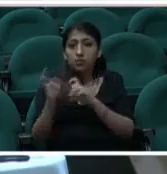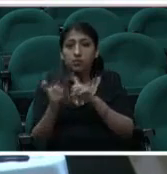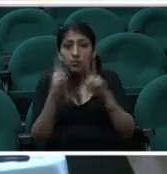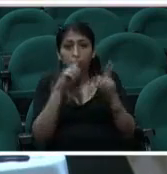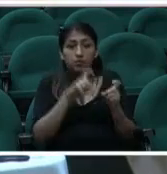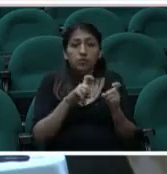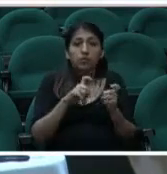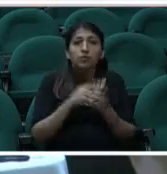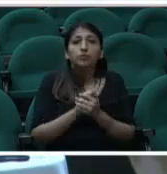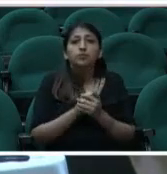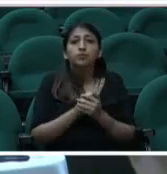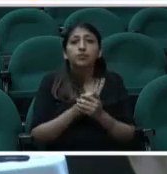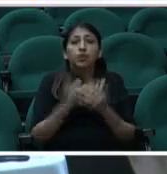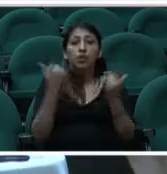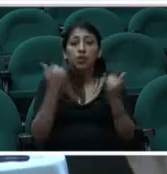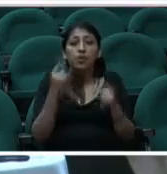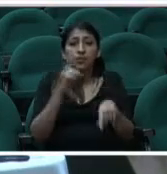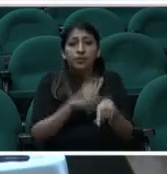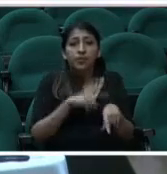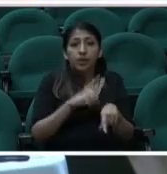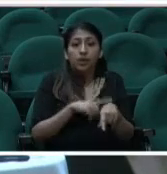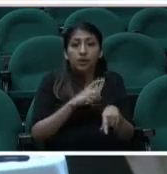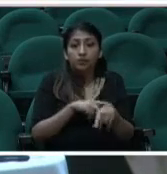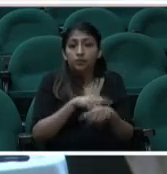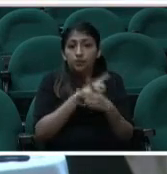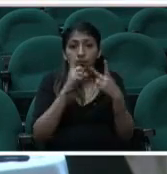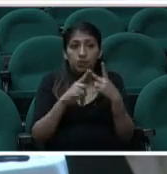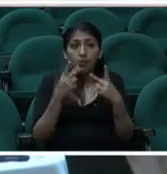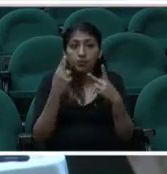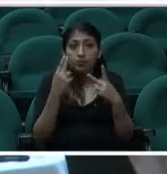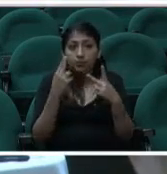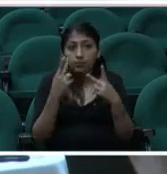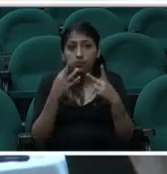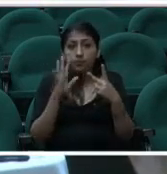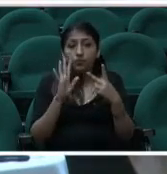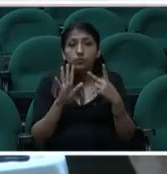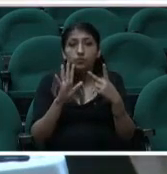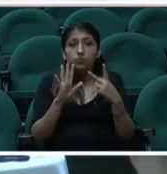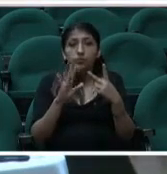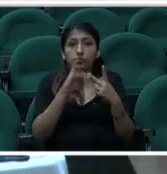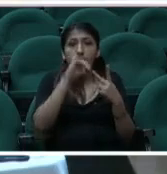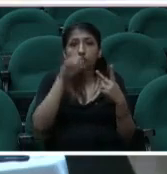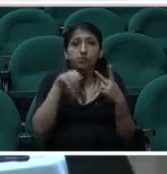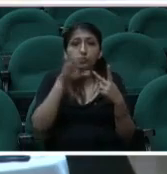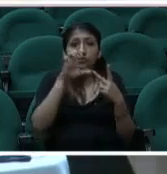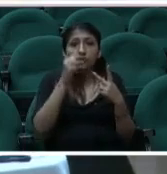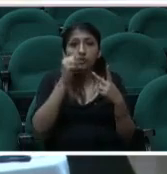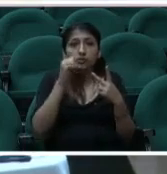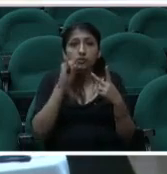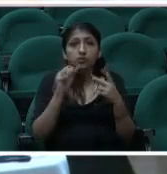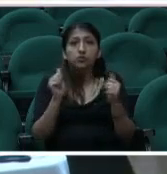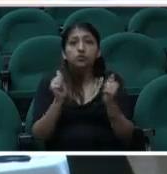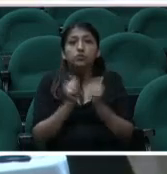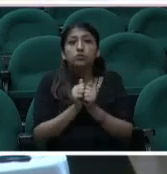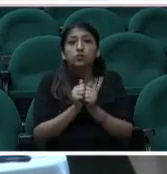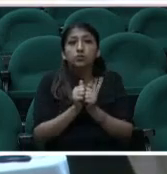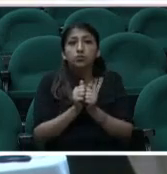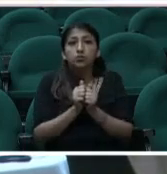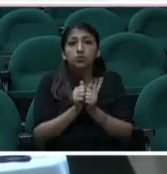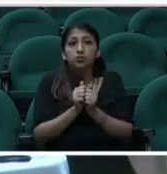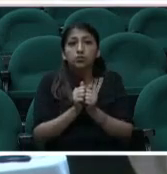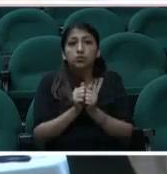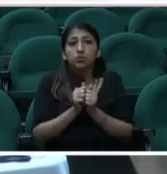responden al mismo tiempo es tiempo ahora entonces de la segunda pareja conformada por la candidata y jesse en helmand y también